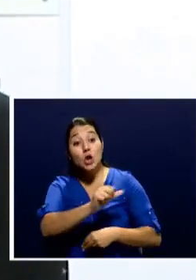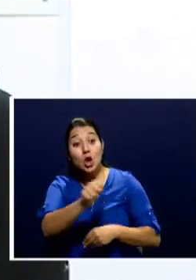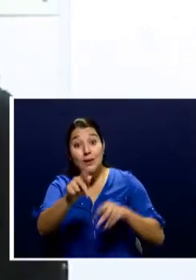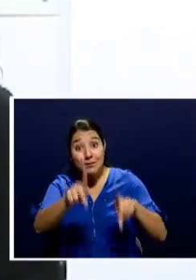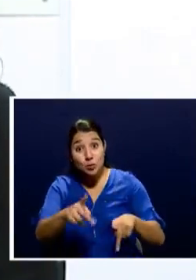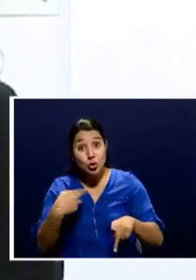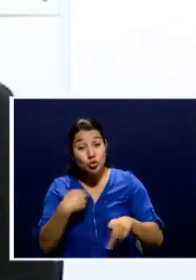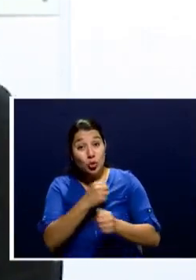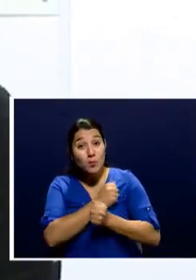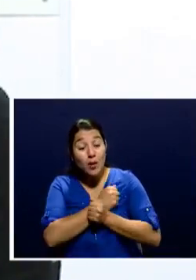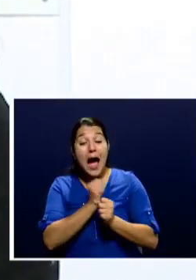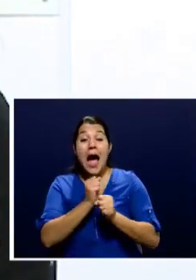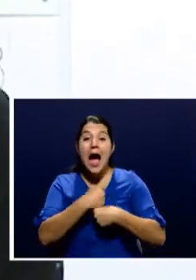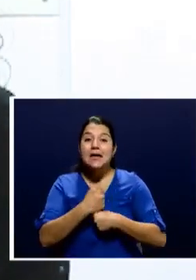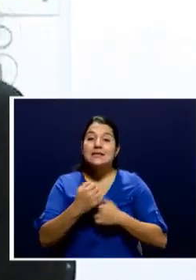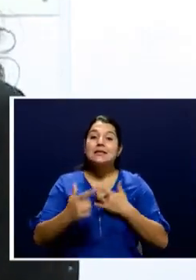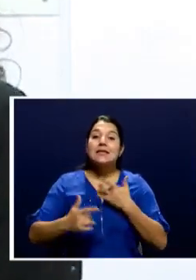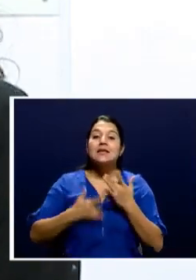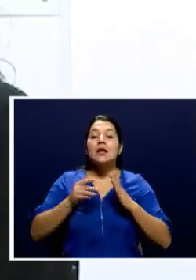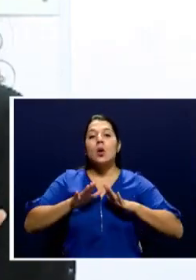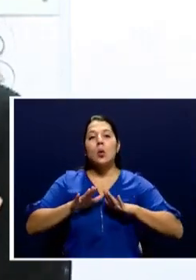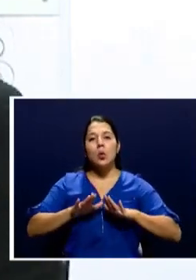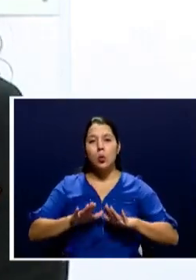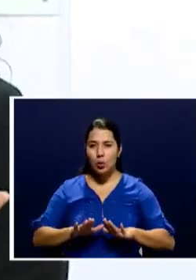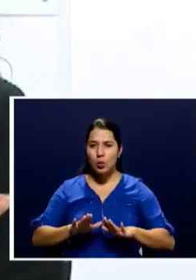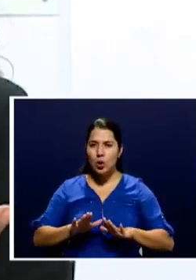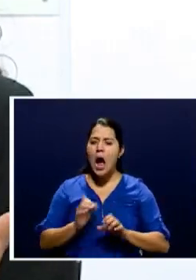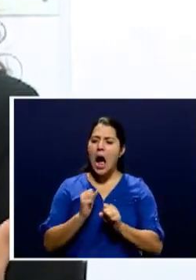eso nos va a hacer sentir como héroes, como personas